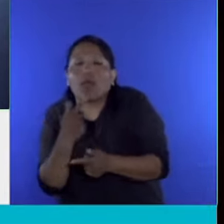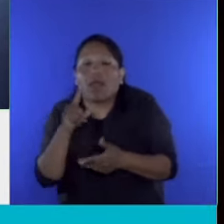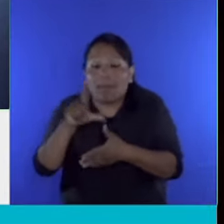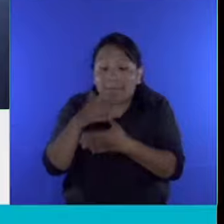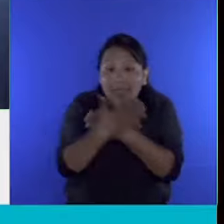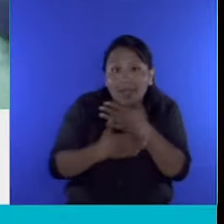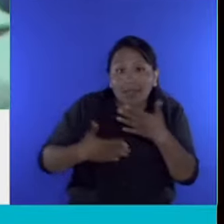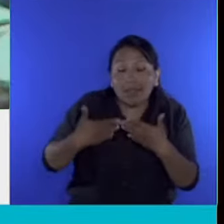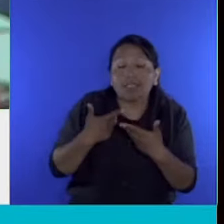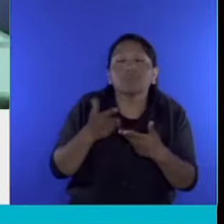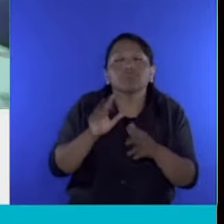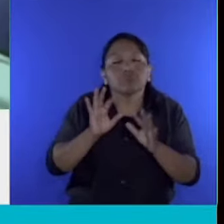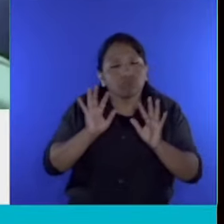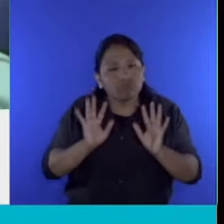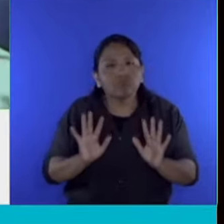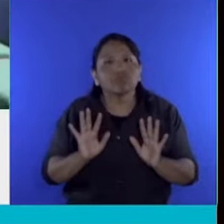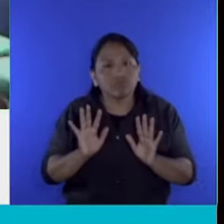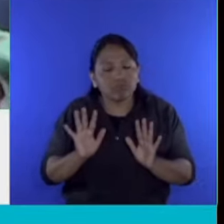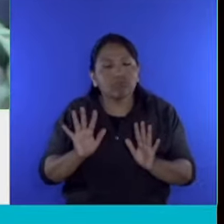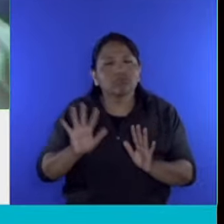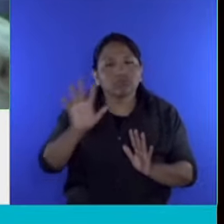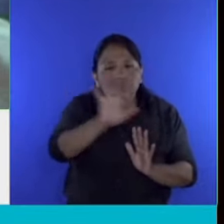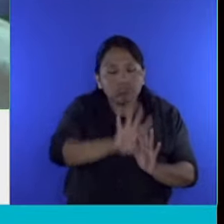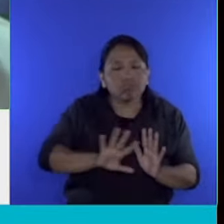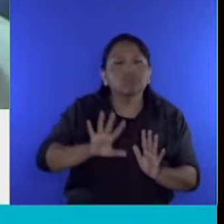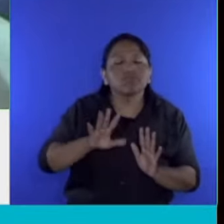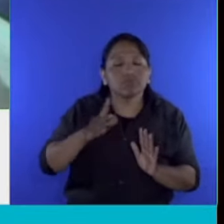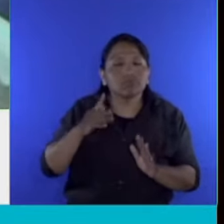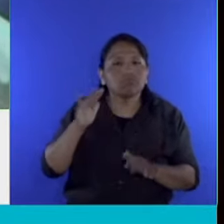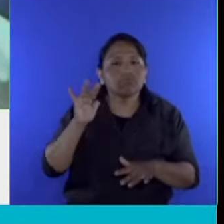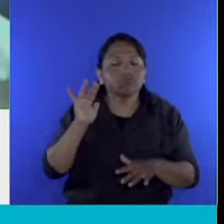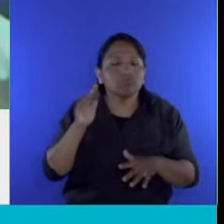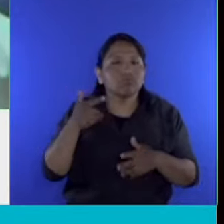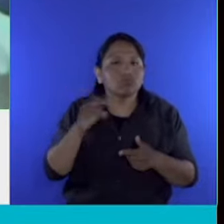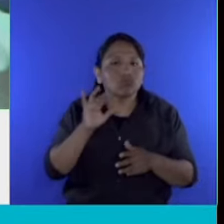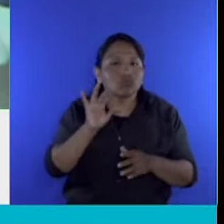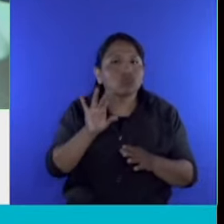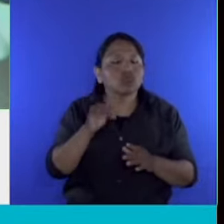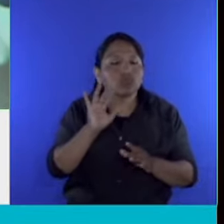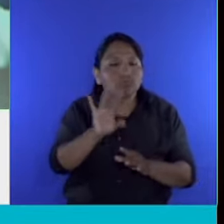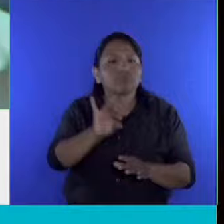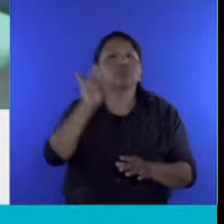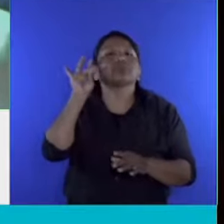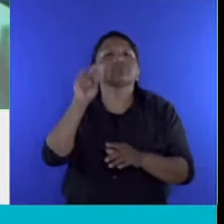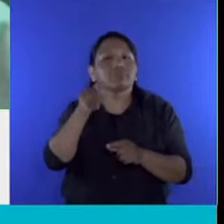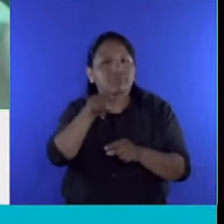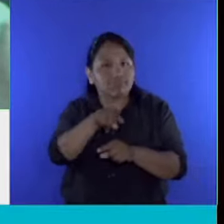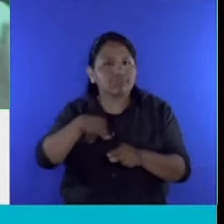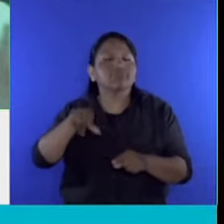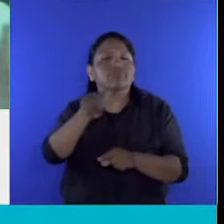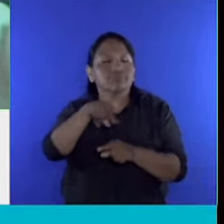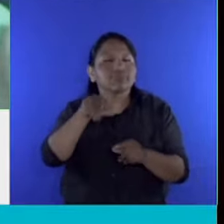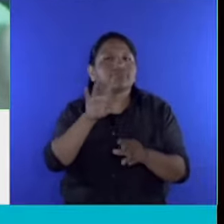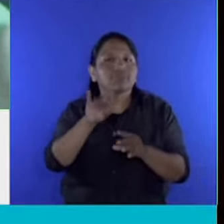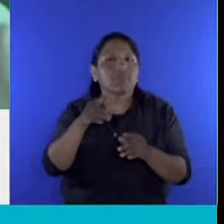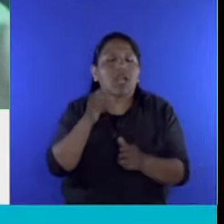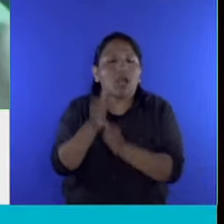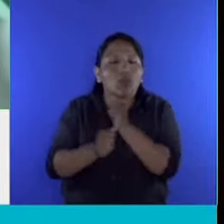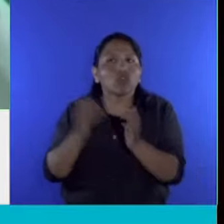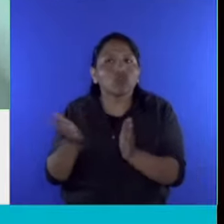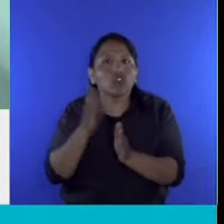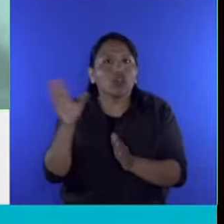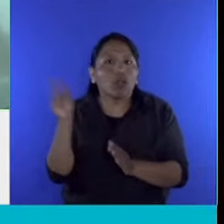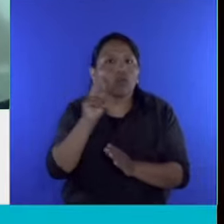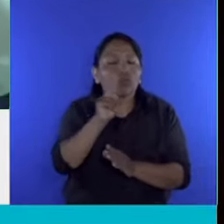Latina es un destino mayormente elegido para llevar adelante como destino de producciones